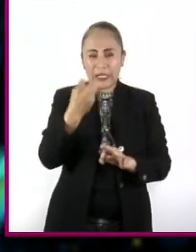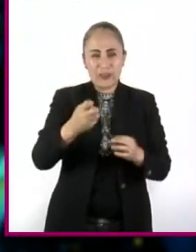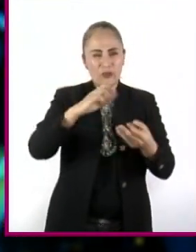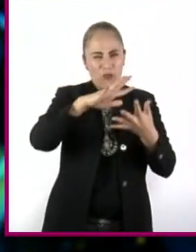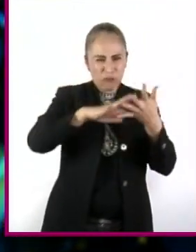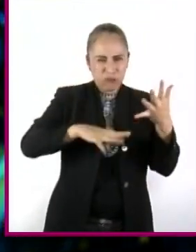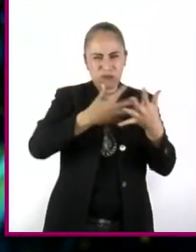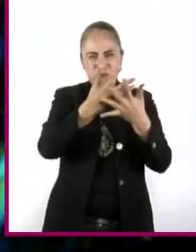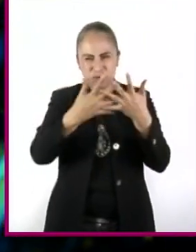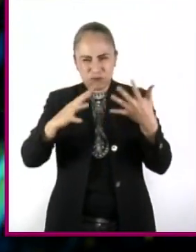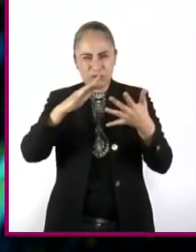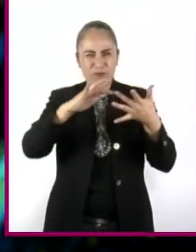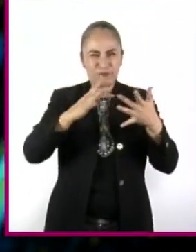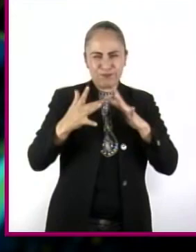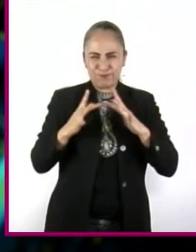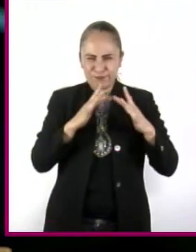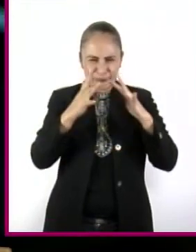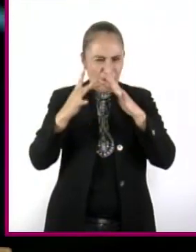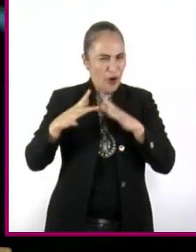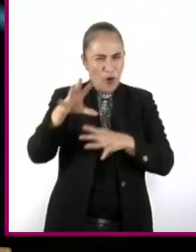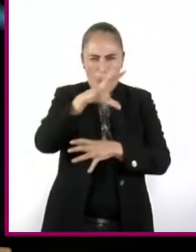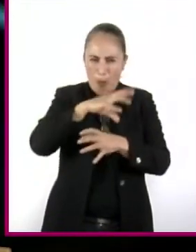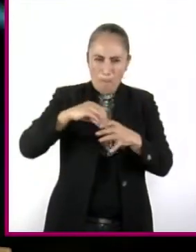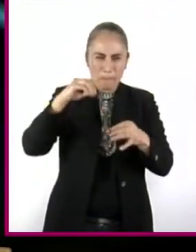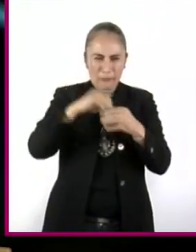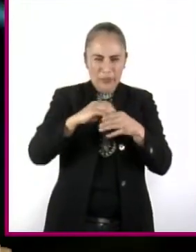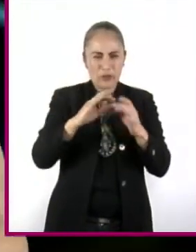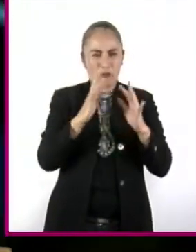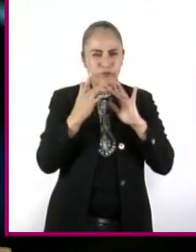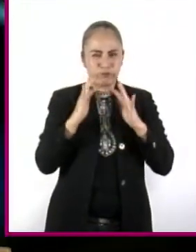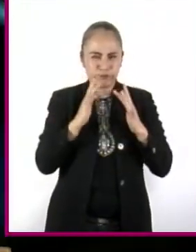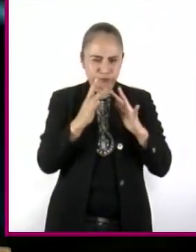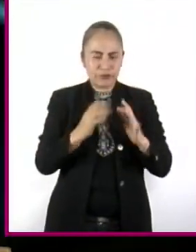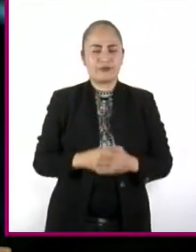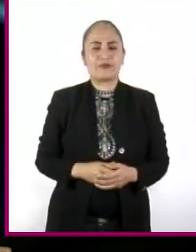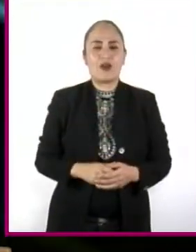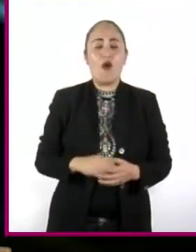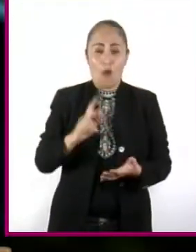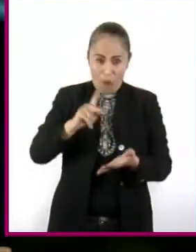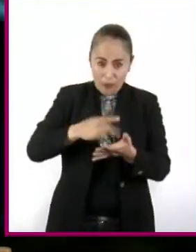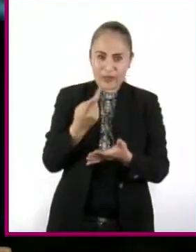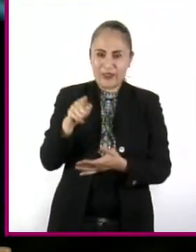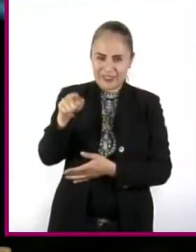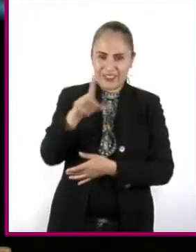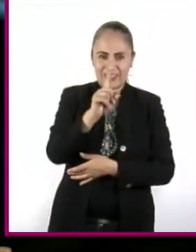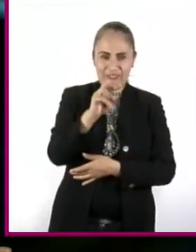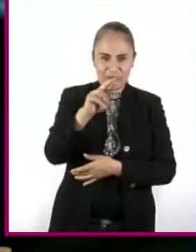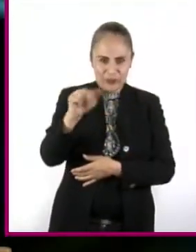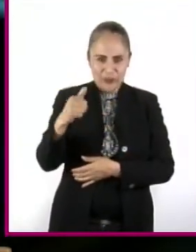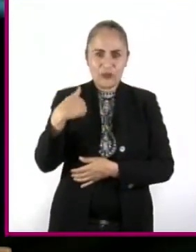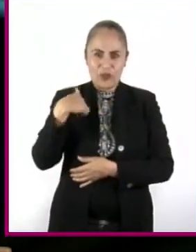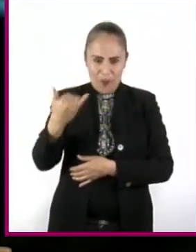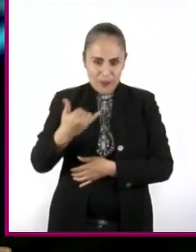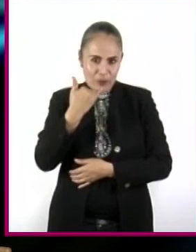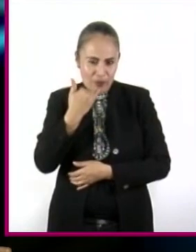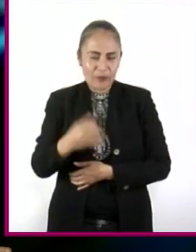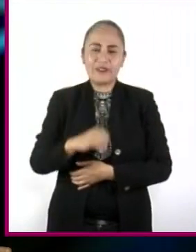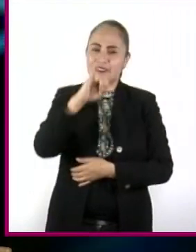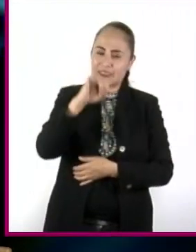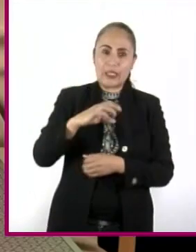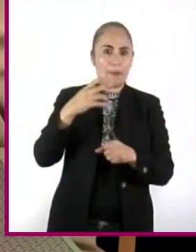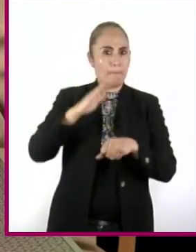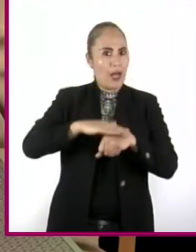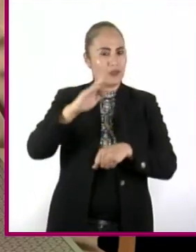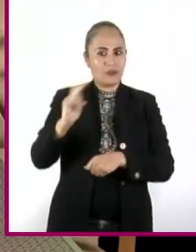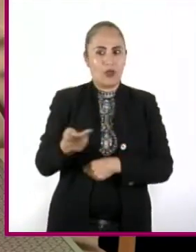une todo. En eso tienes razón. ¿Cómo ves si le llamamos de nuevo al doctor Alejandro Frank? Sí, yo le llamo. Tengo muchas más